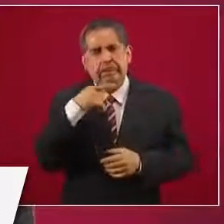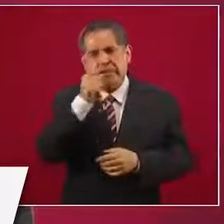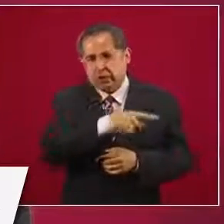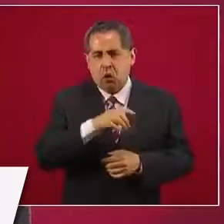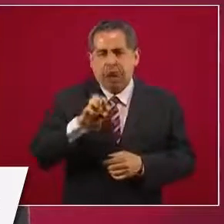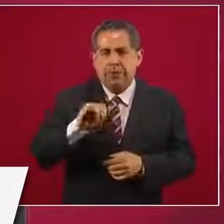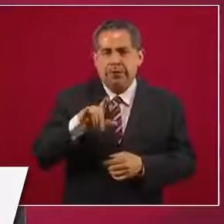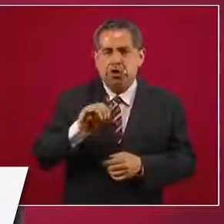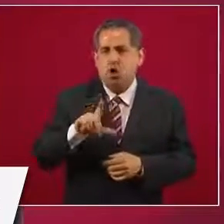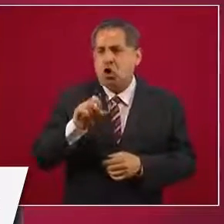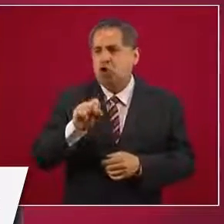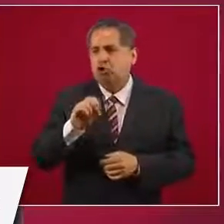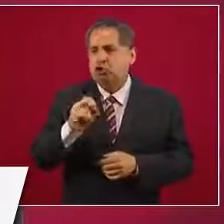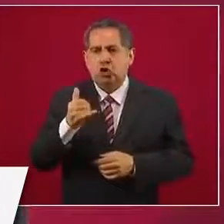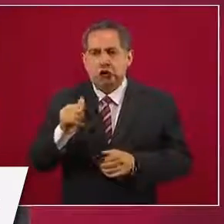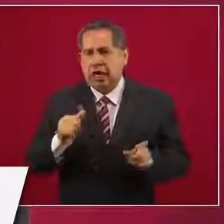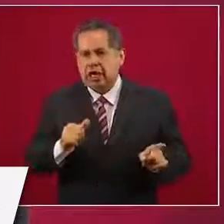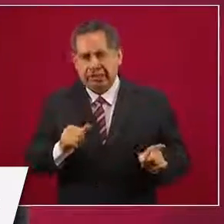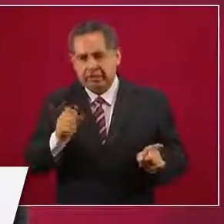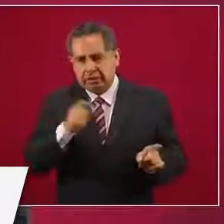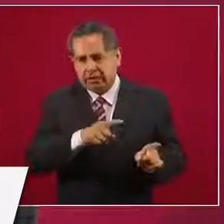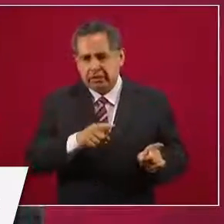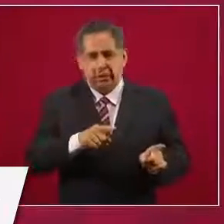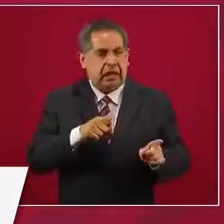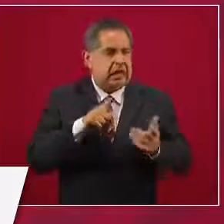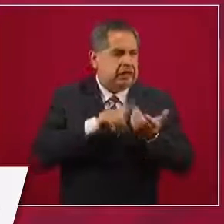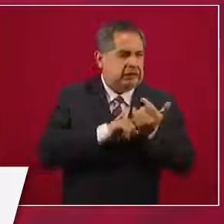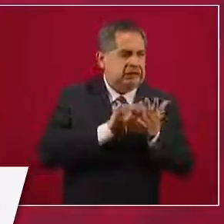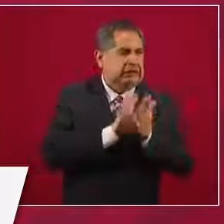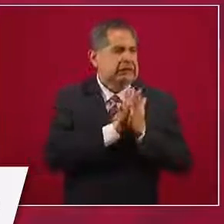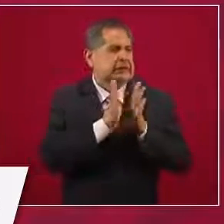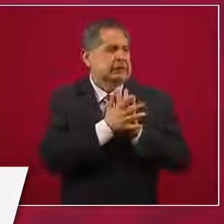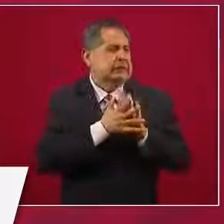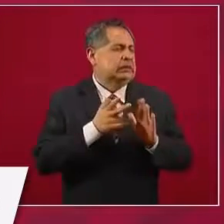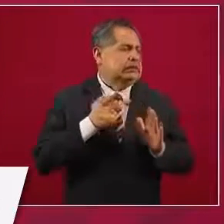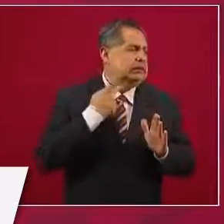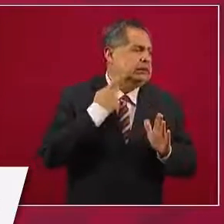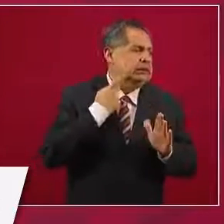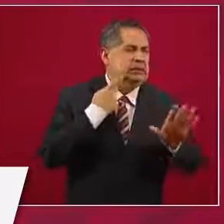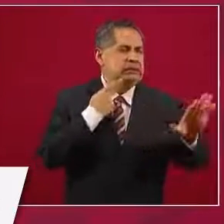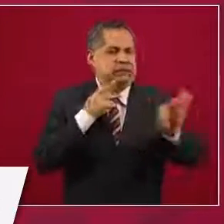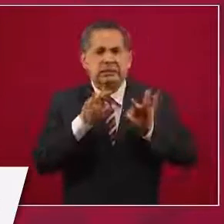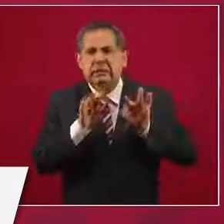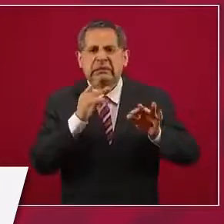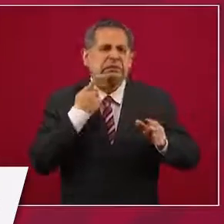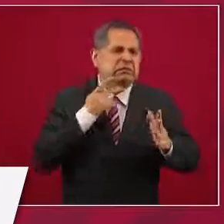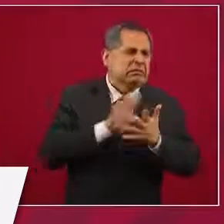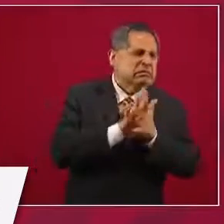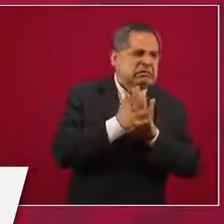Lozoya, o sea, de cómo se involucra a políticos,